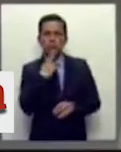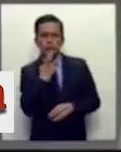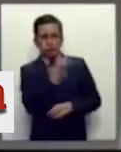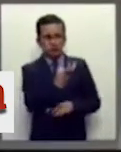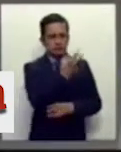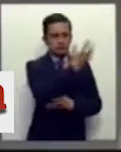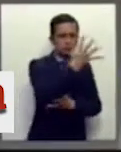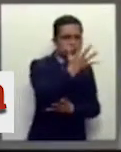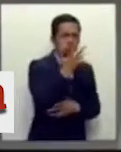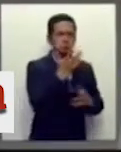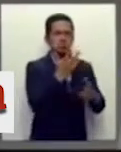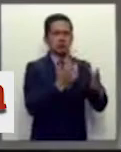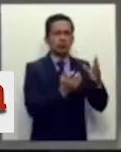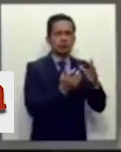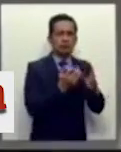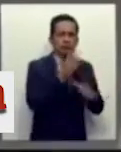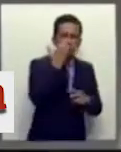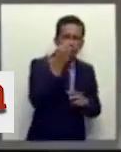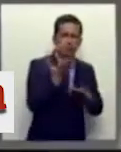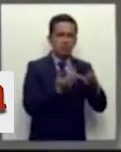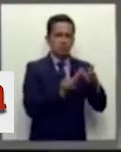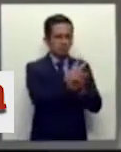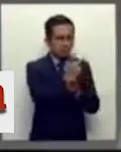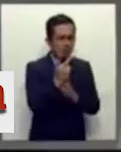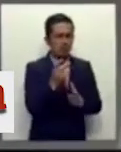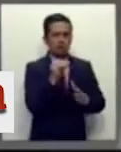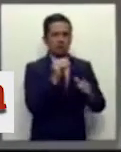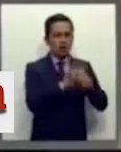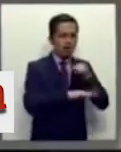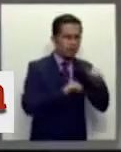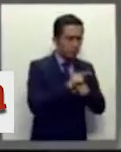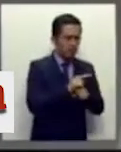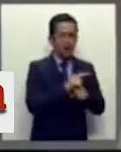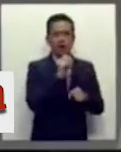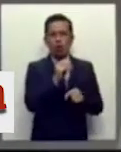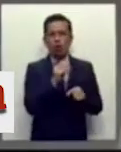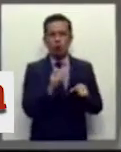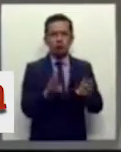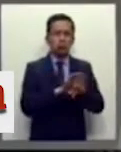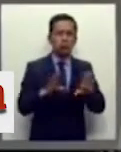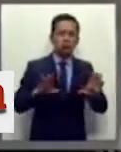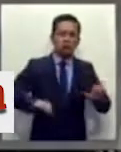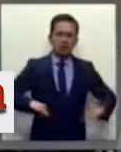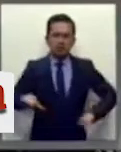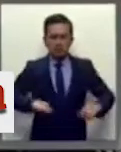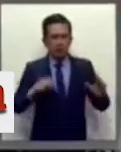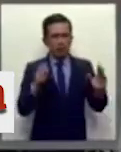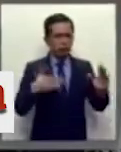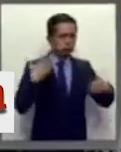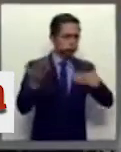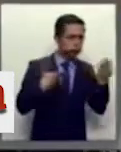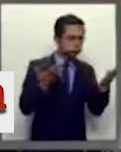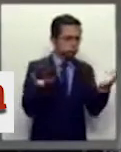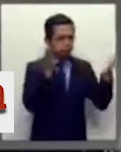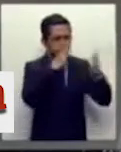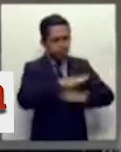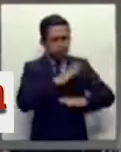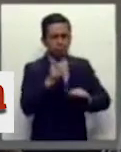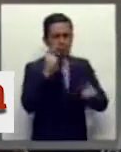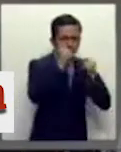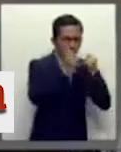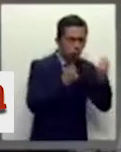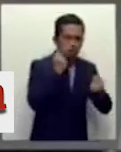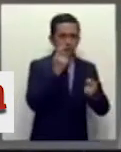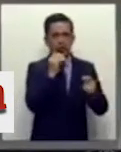la flora, la fauna, el desarrollo de actividades recreativas, turísticas, obras de infraestructura y